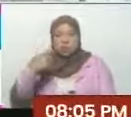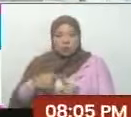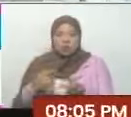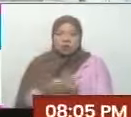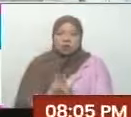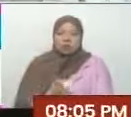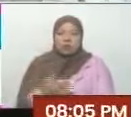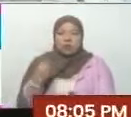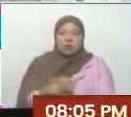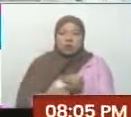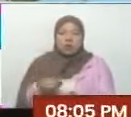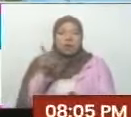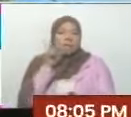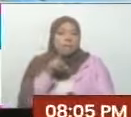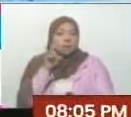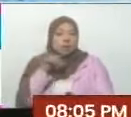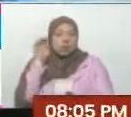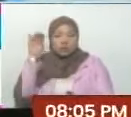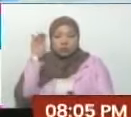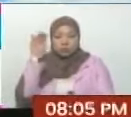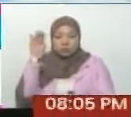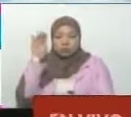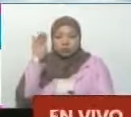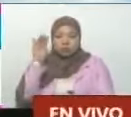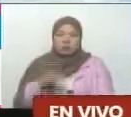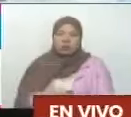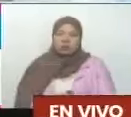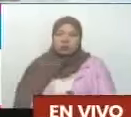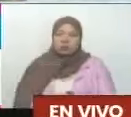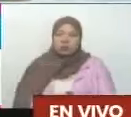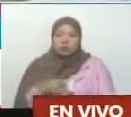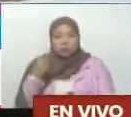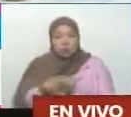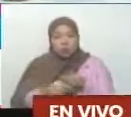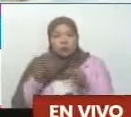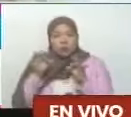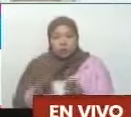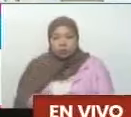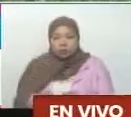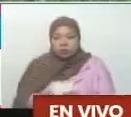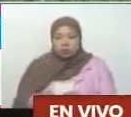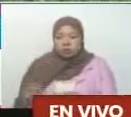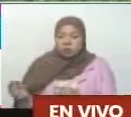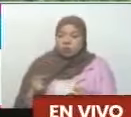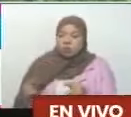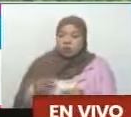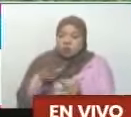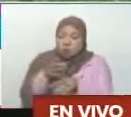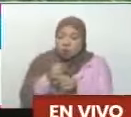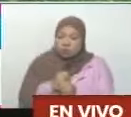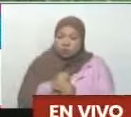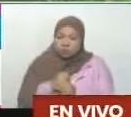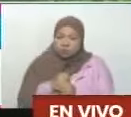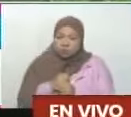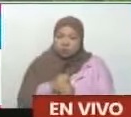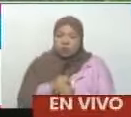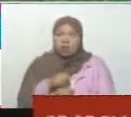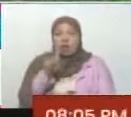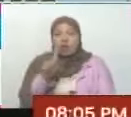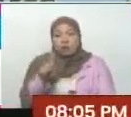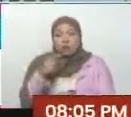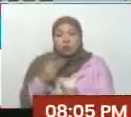ni ofertas mentirosas de futuro. Nosotros somos hechos concretos y nosotros somos compromisos. El 1x10